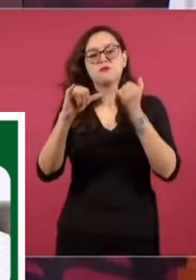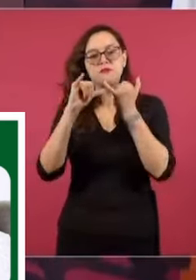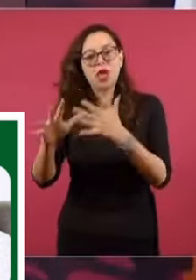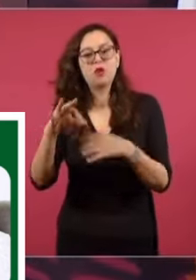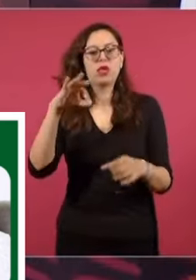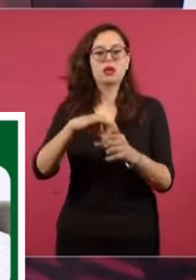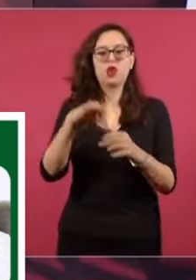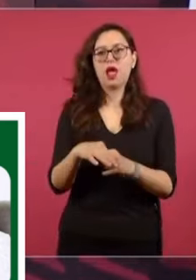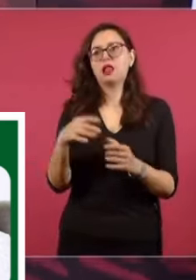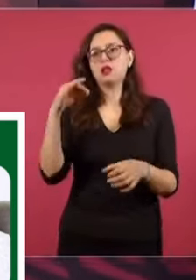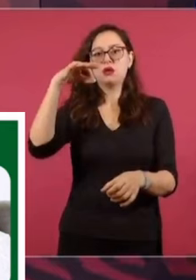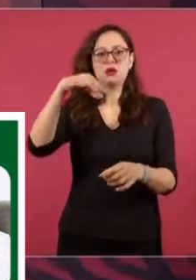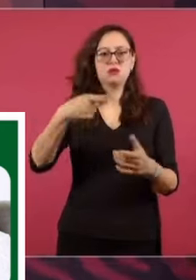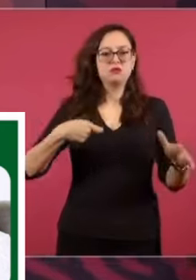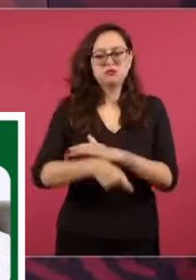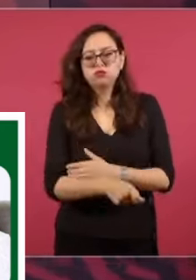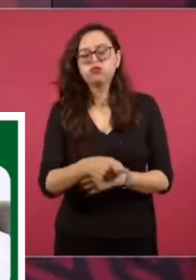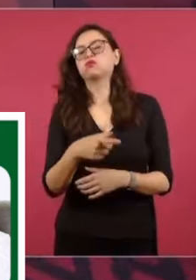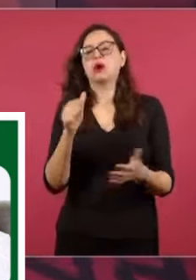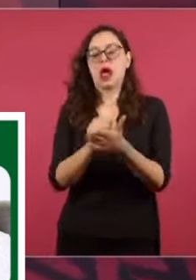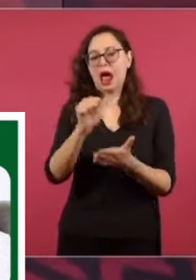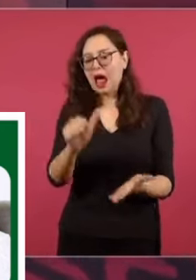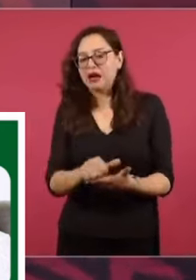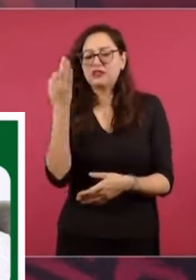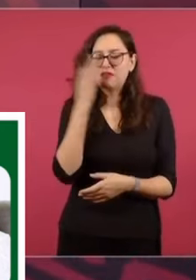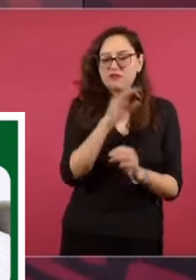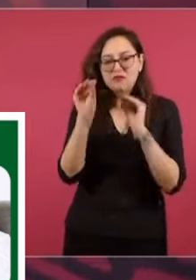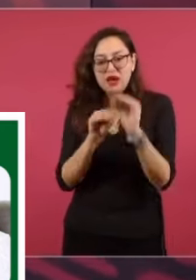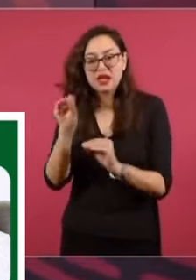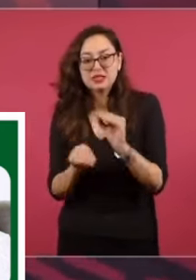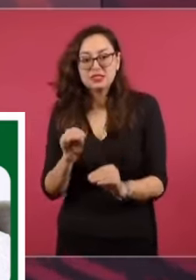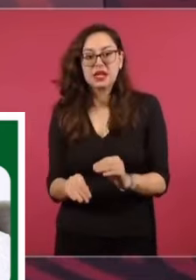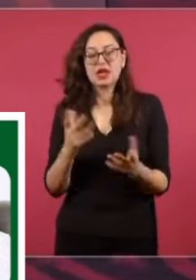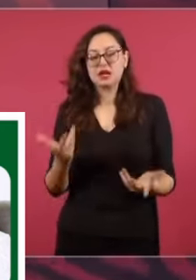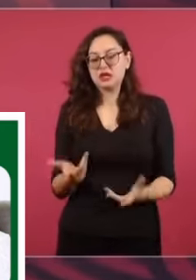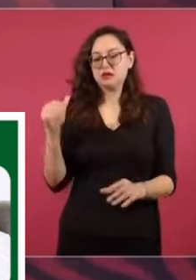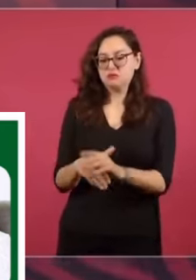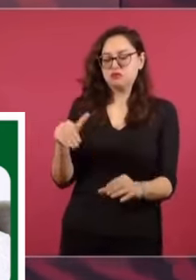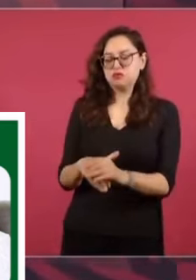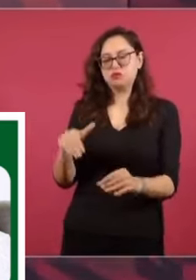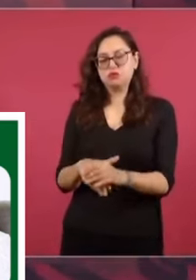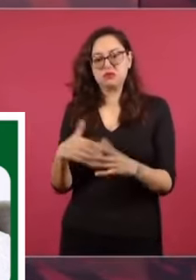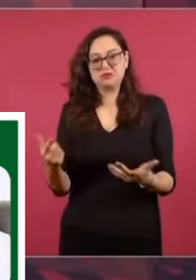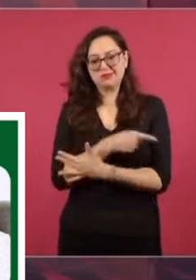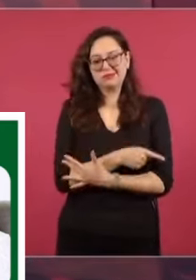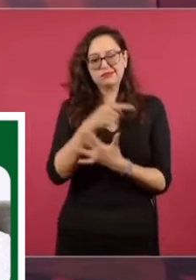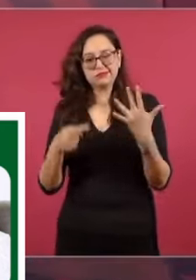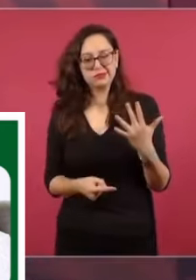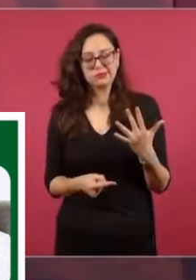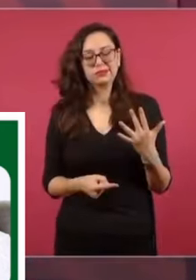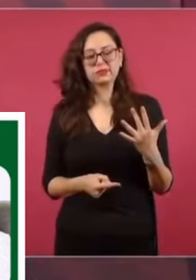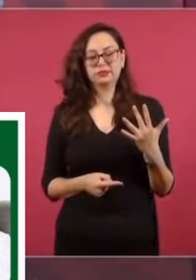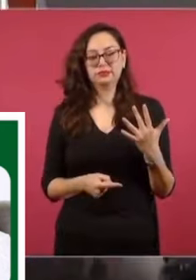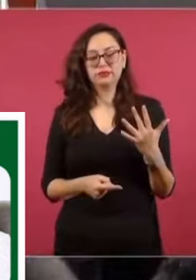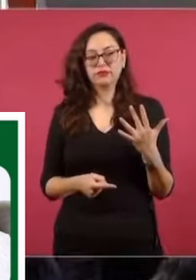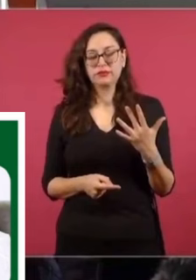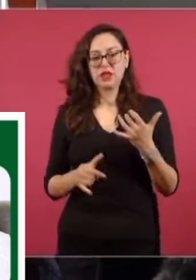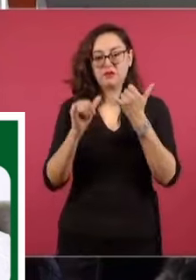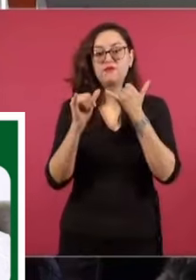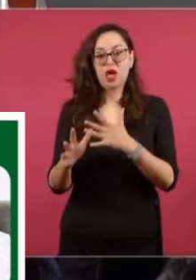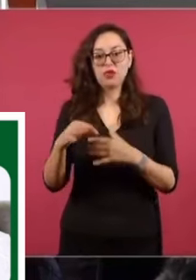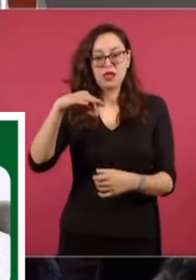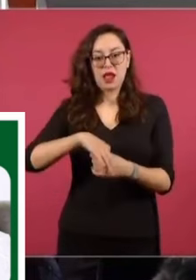con la falsificación de actas, con el relleno de urnas, todo lo que